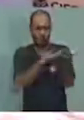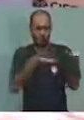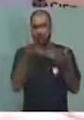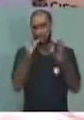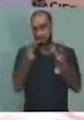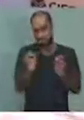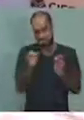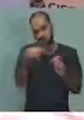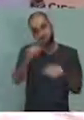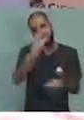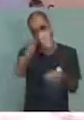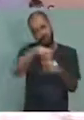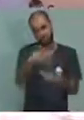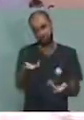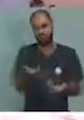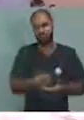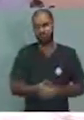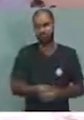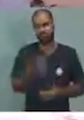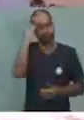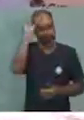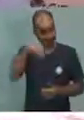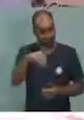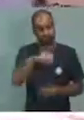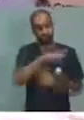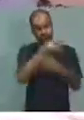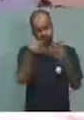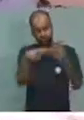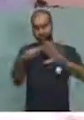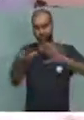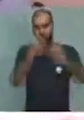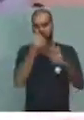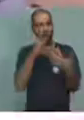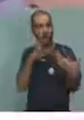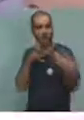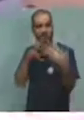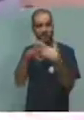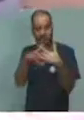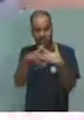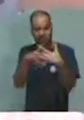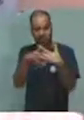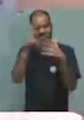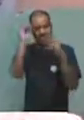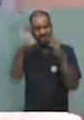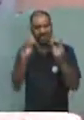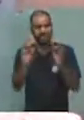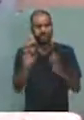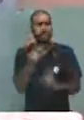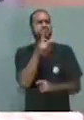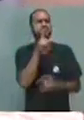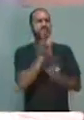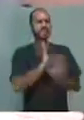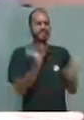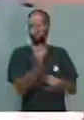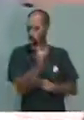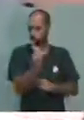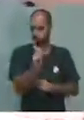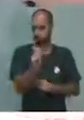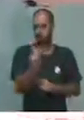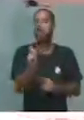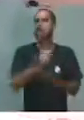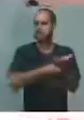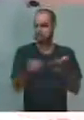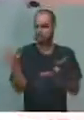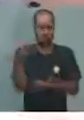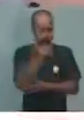que ya tú eres parte. Así que ya lo sabes, estas son todas las maneras de mantenerte en contacto directo con nosotros y no solo el viernes, sino durante toda la semana. Porque